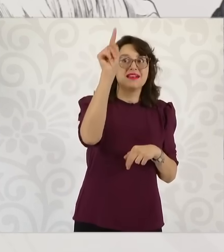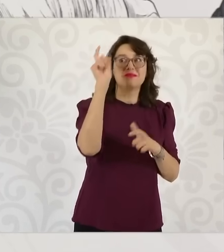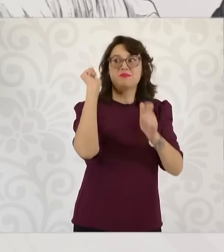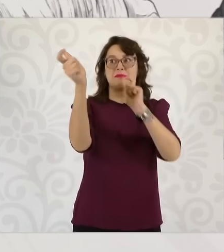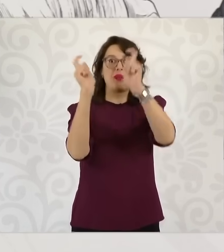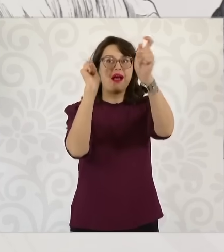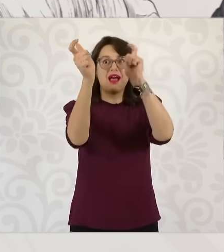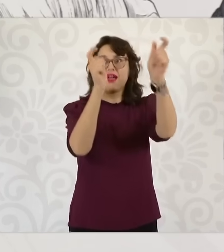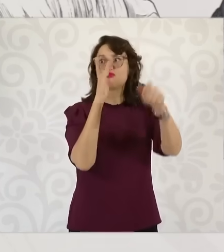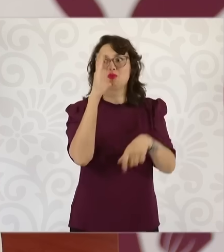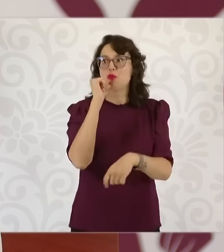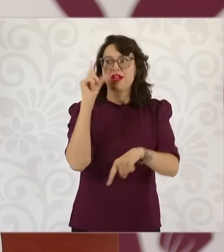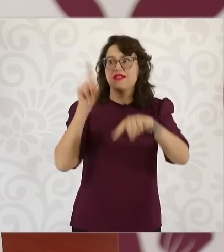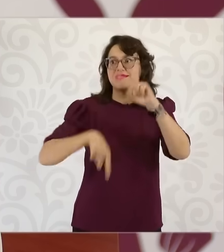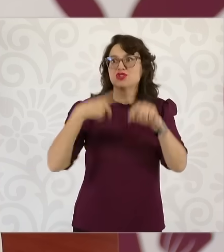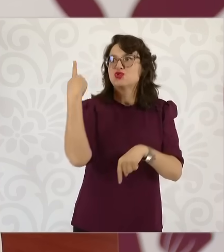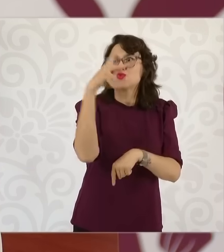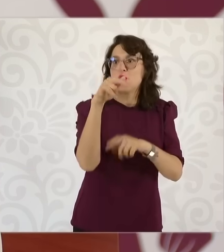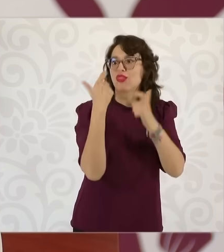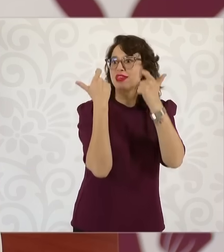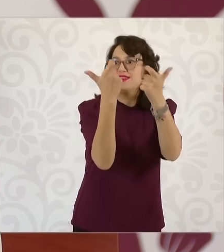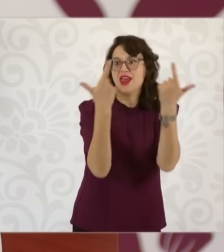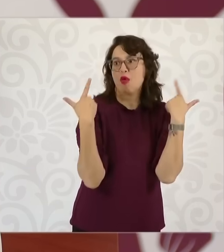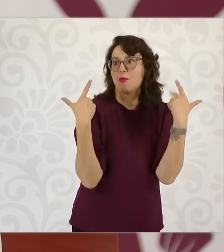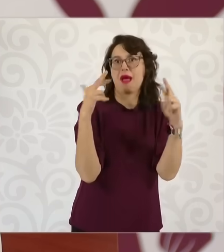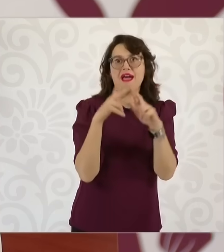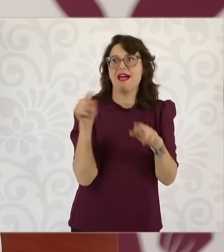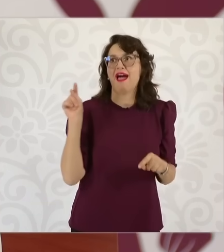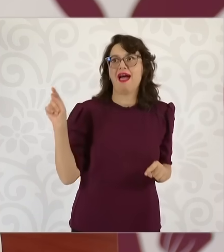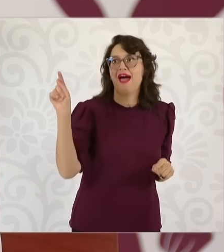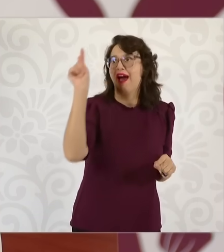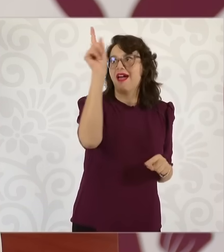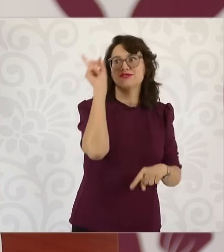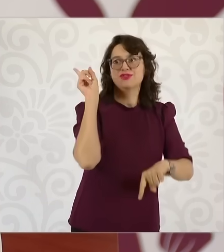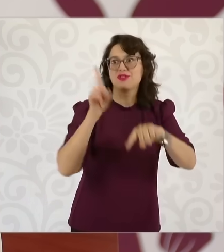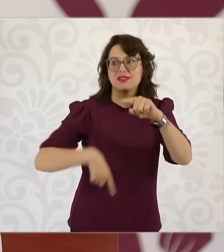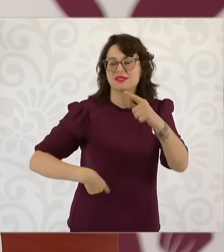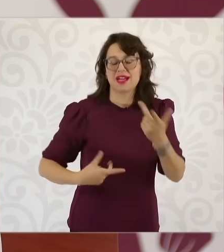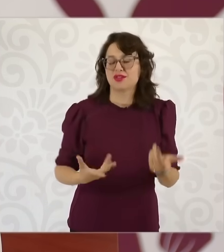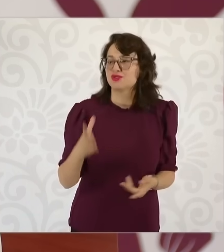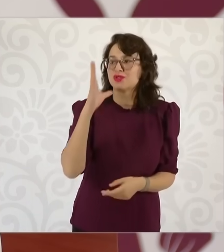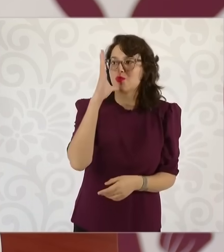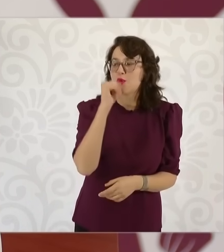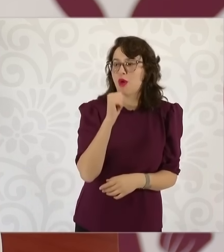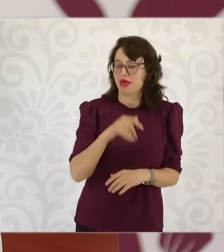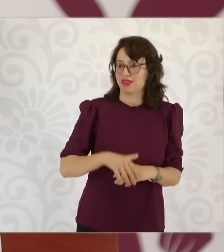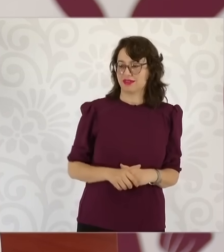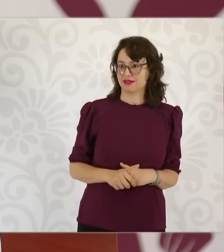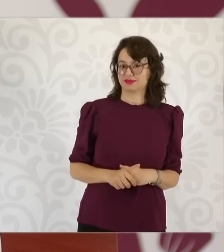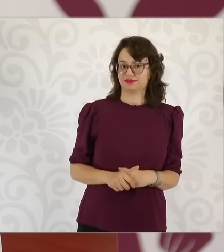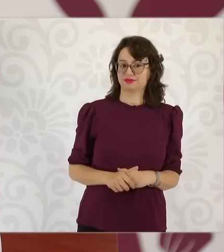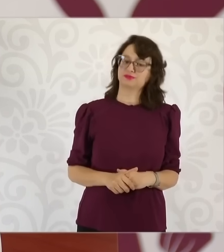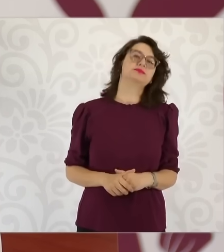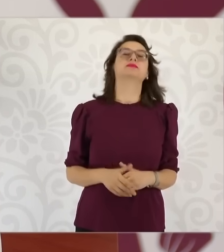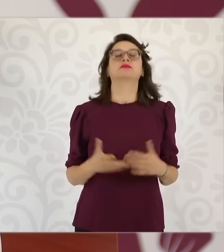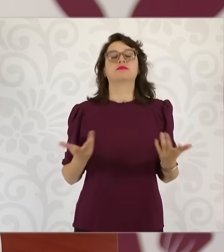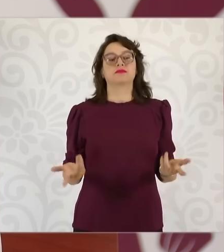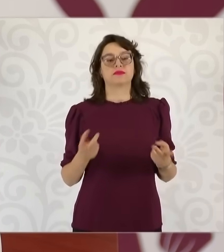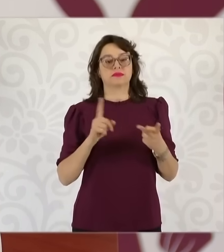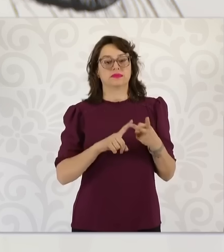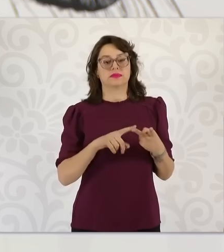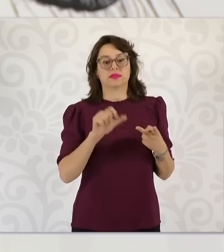estatales, y se está resolviendo de una manera distinta las deudas que tienen con el ISSSTE. Y la otra, ellos dicen las